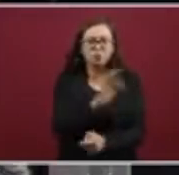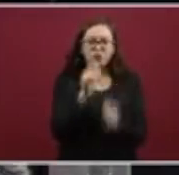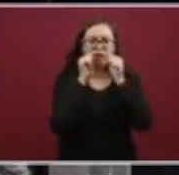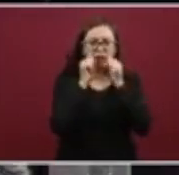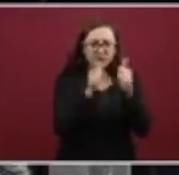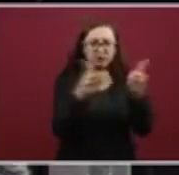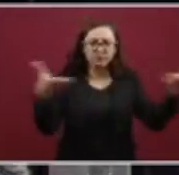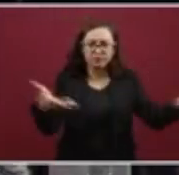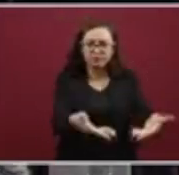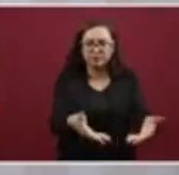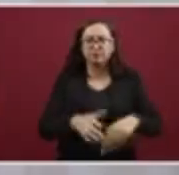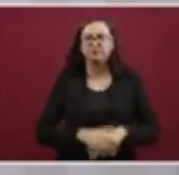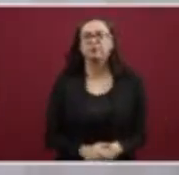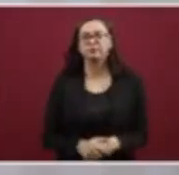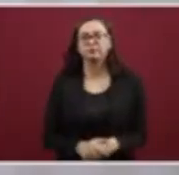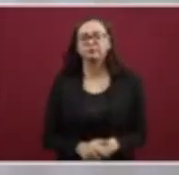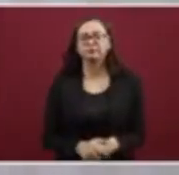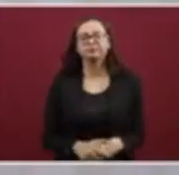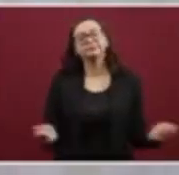Siempre. Muy bien, nos vemos.